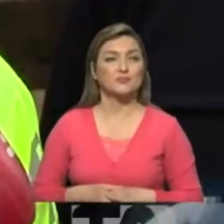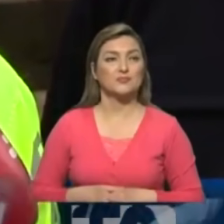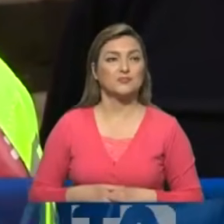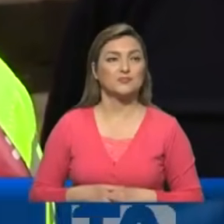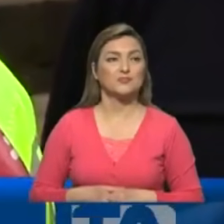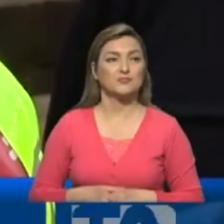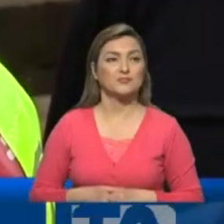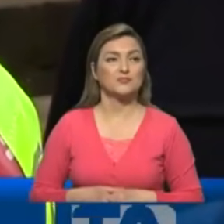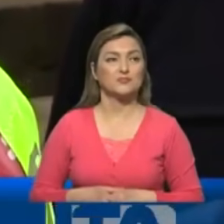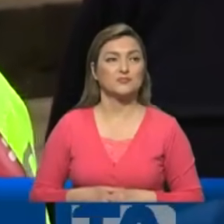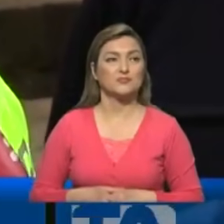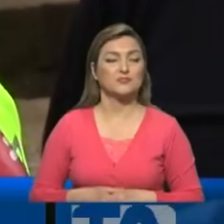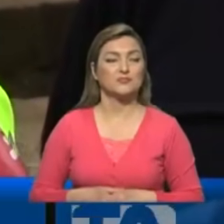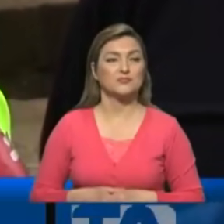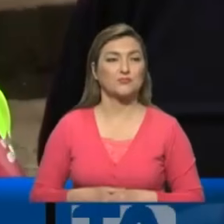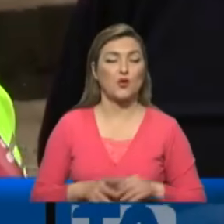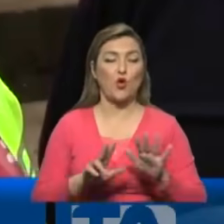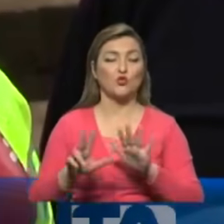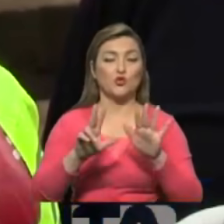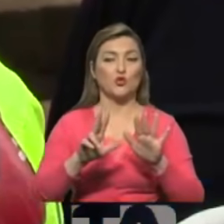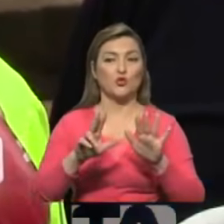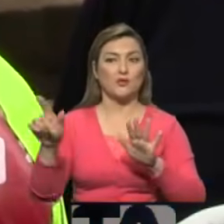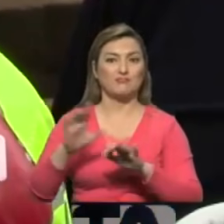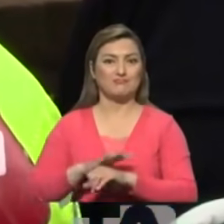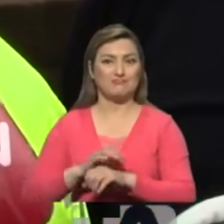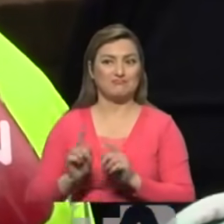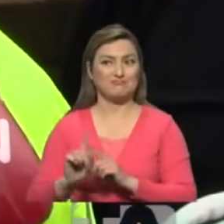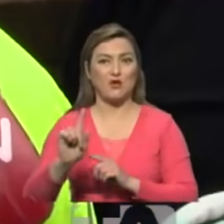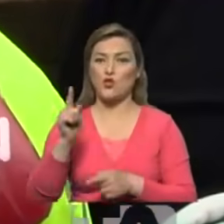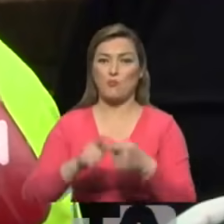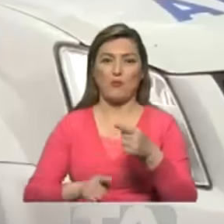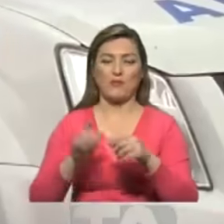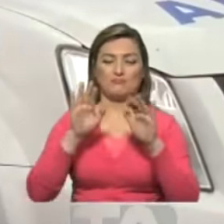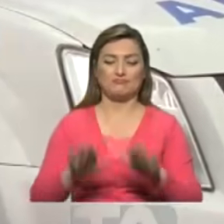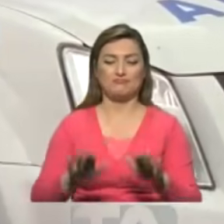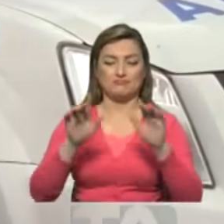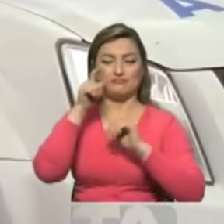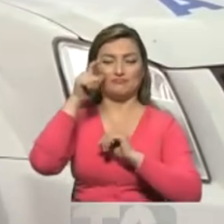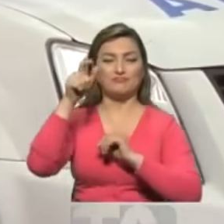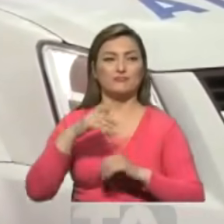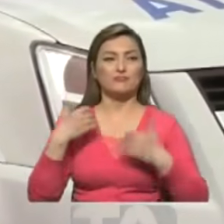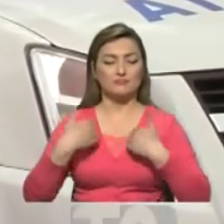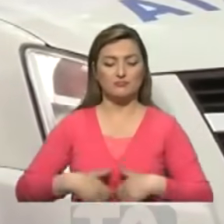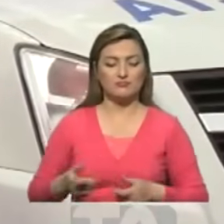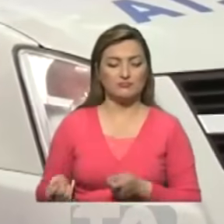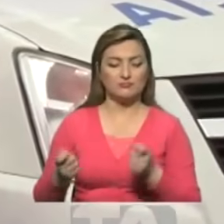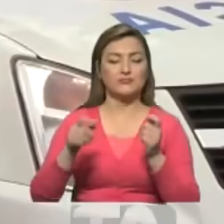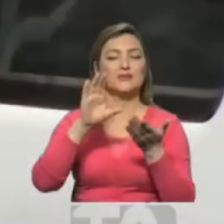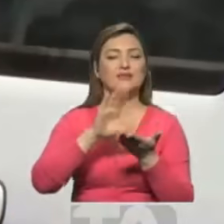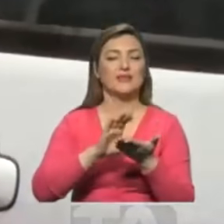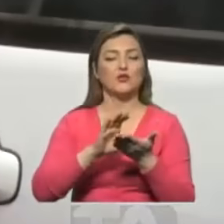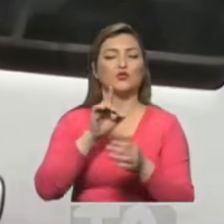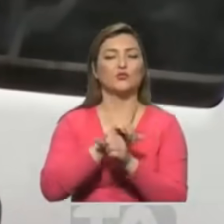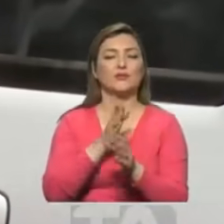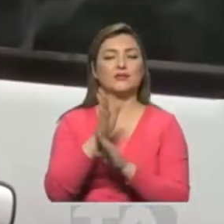dispuso de que no se aleje por 8 horas, el cual en este momento se va a trasladar a la fiscalía para determinar su situación jurídica. El cuerpo fue trasladado hasta el centro forense de